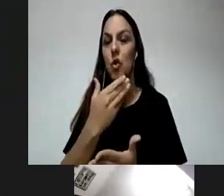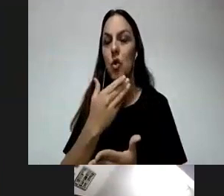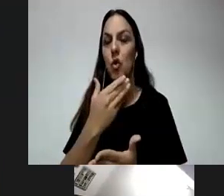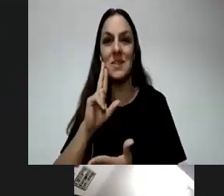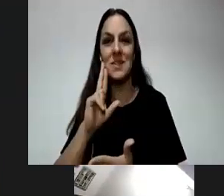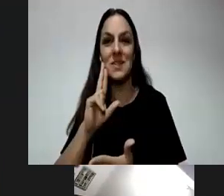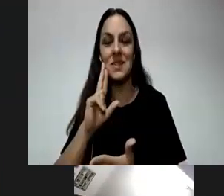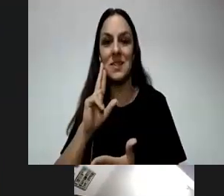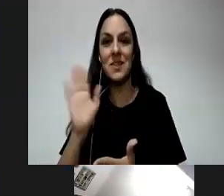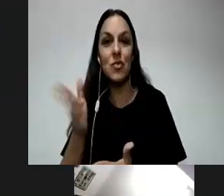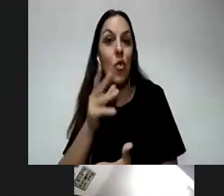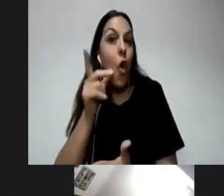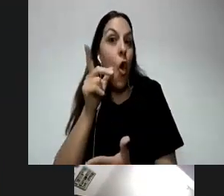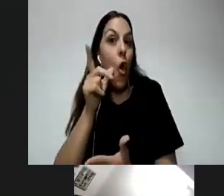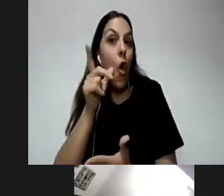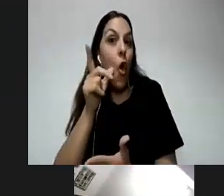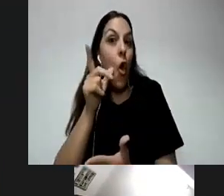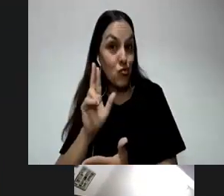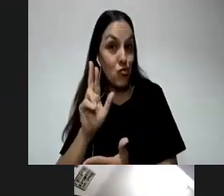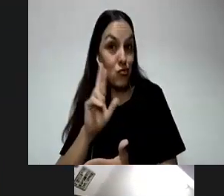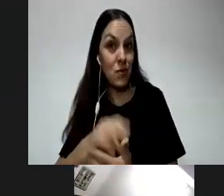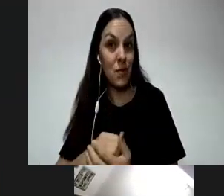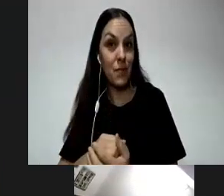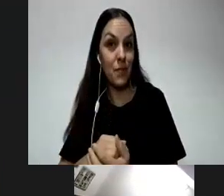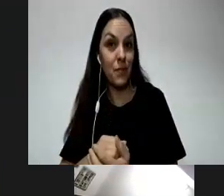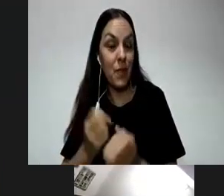muchas gracias a todas y a todos. Vamos a dar comienzo a la charla.